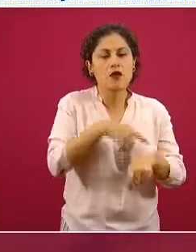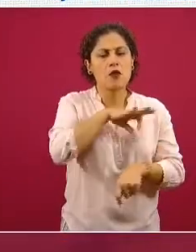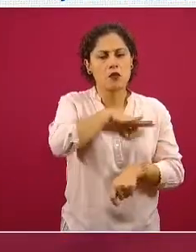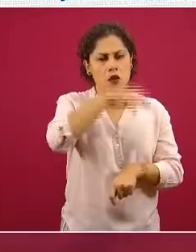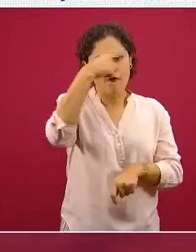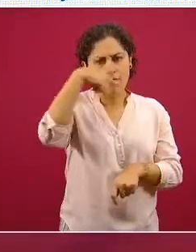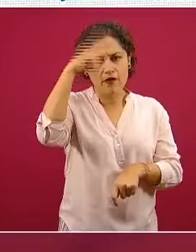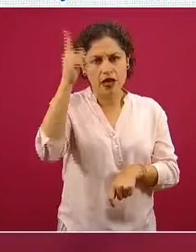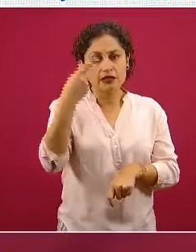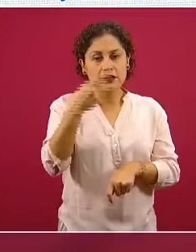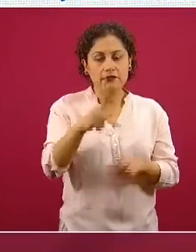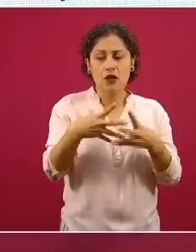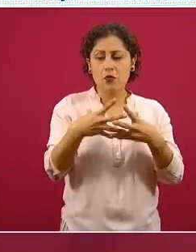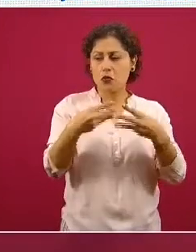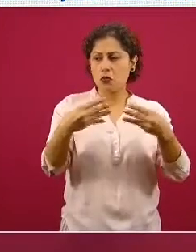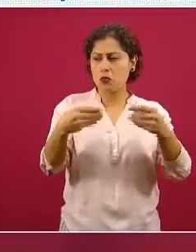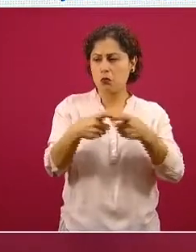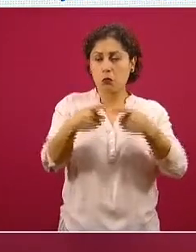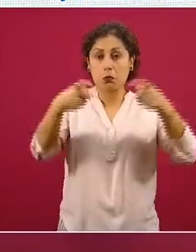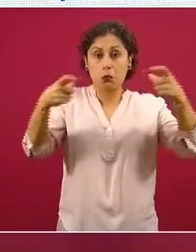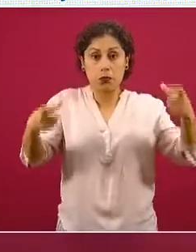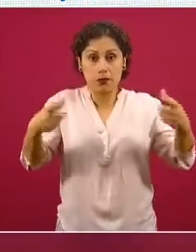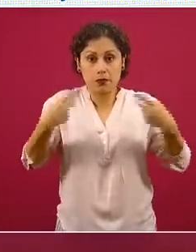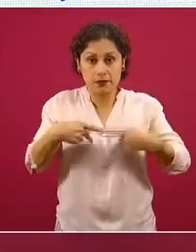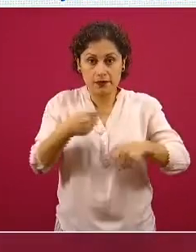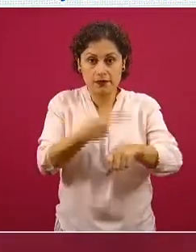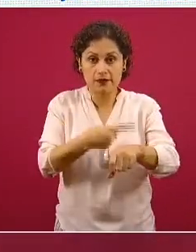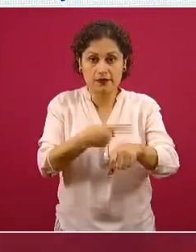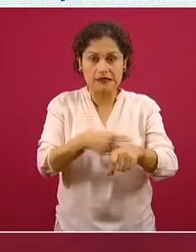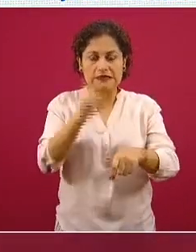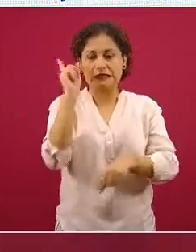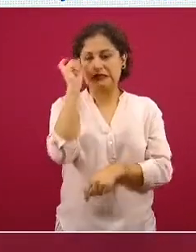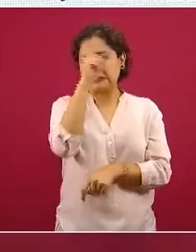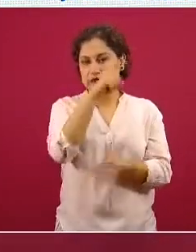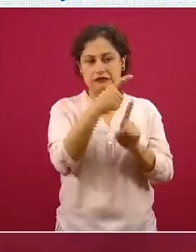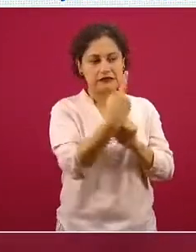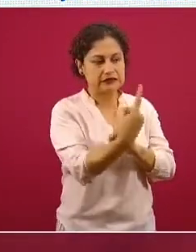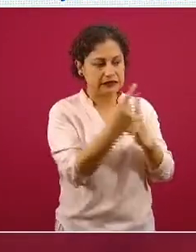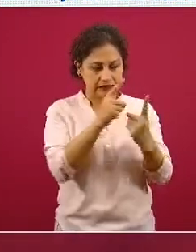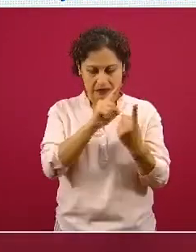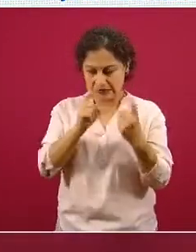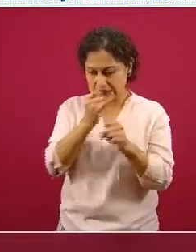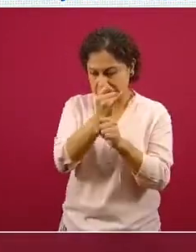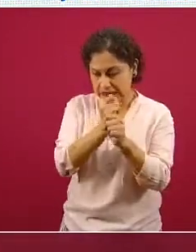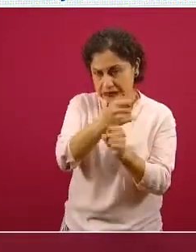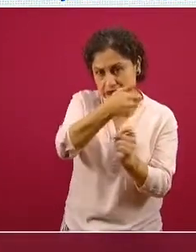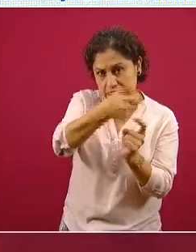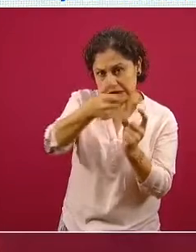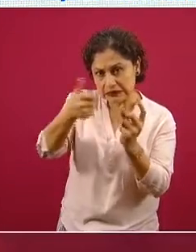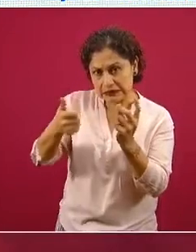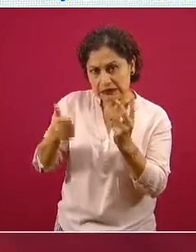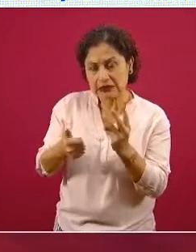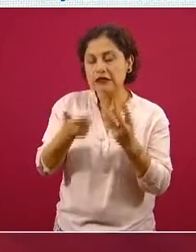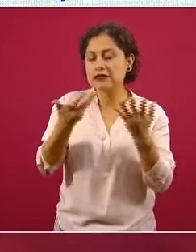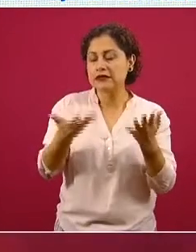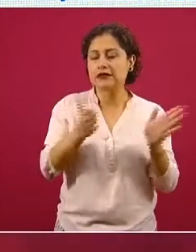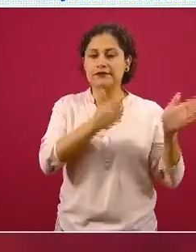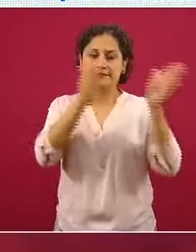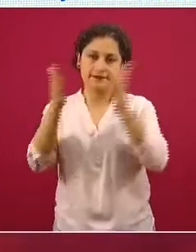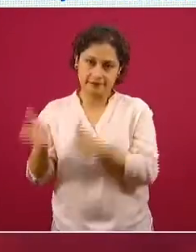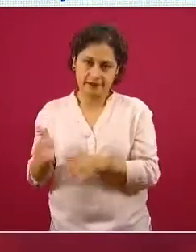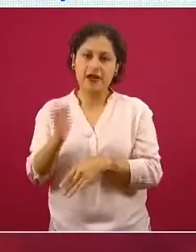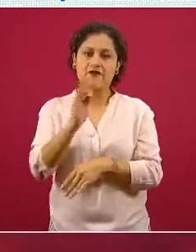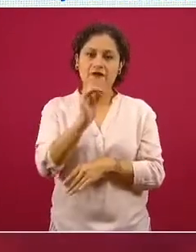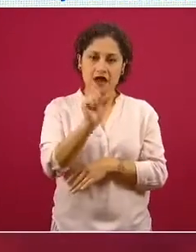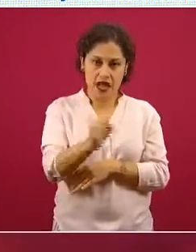elementos que llevan a cambiar de intervenciones de la fase 1 a la fase 2. Y en la fase 2, por